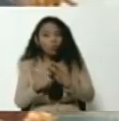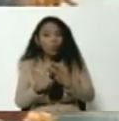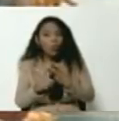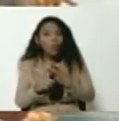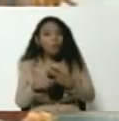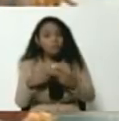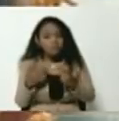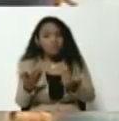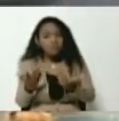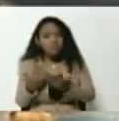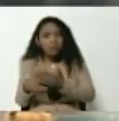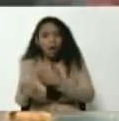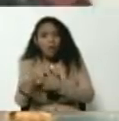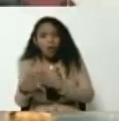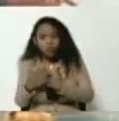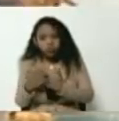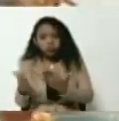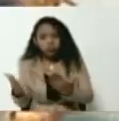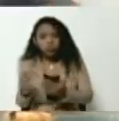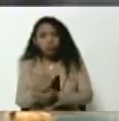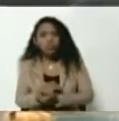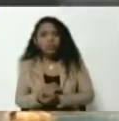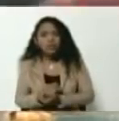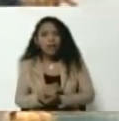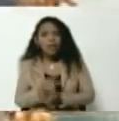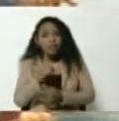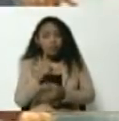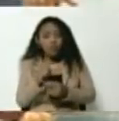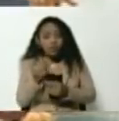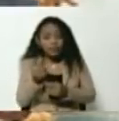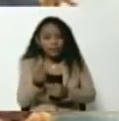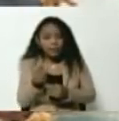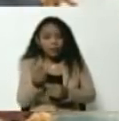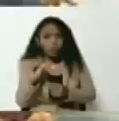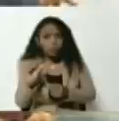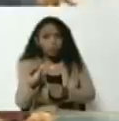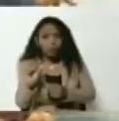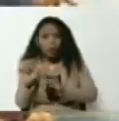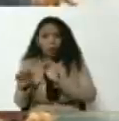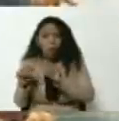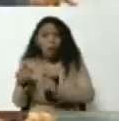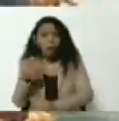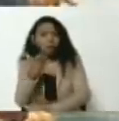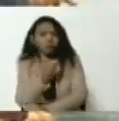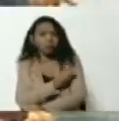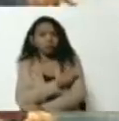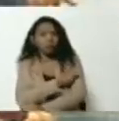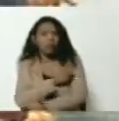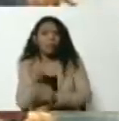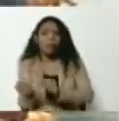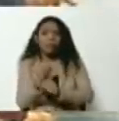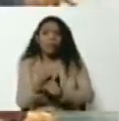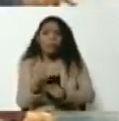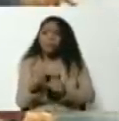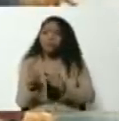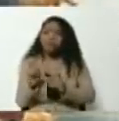vamos a disponer de una cantidad para comprar las vacunas para COVID. Pero ni